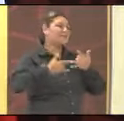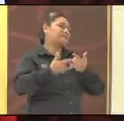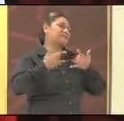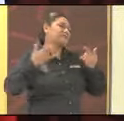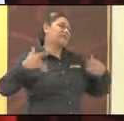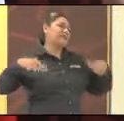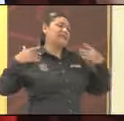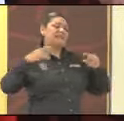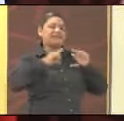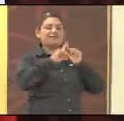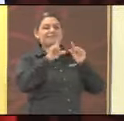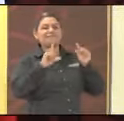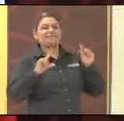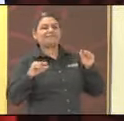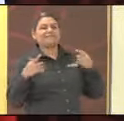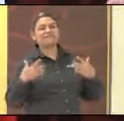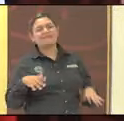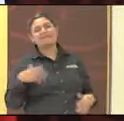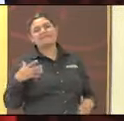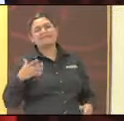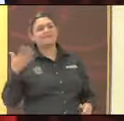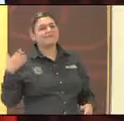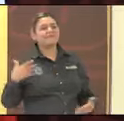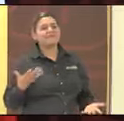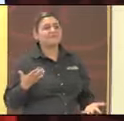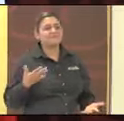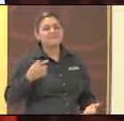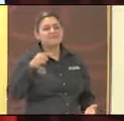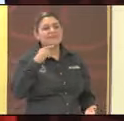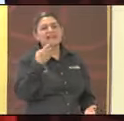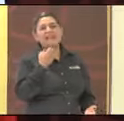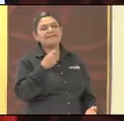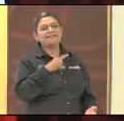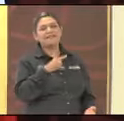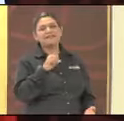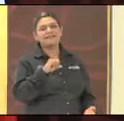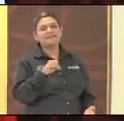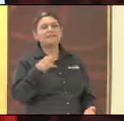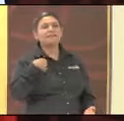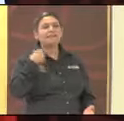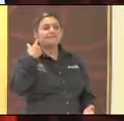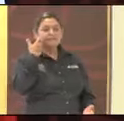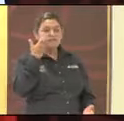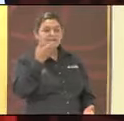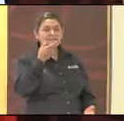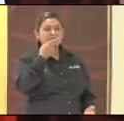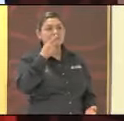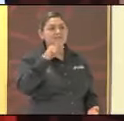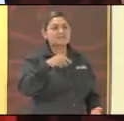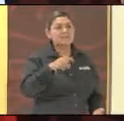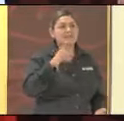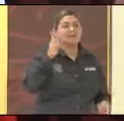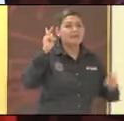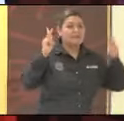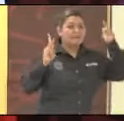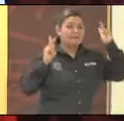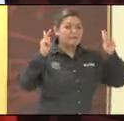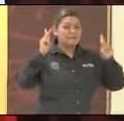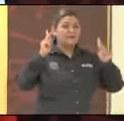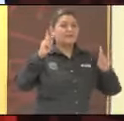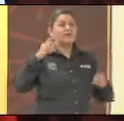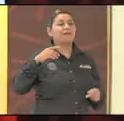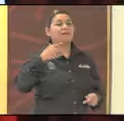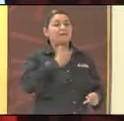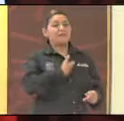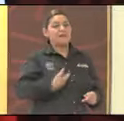nivel nacional. Bueno, pues así son. Les quiero comentar también que estuvo de visita el señor presidente de la República, el